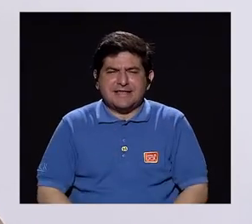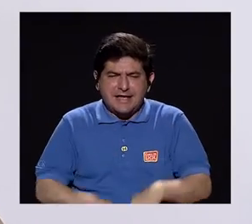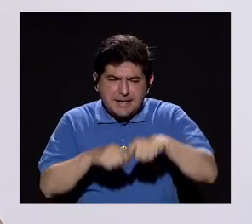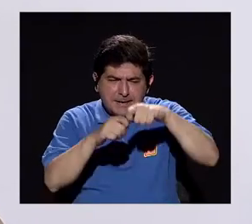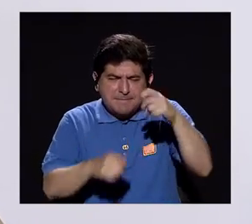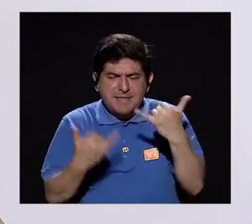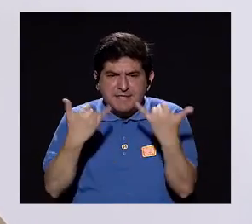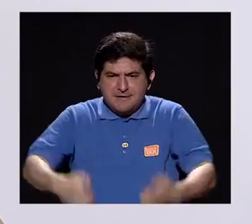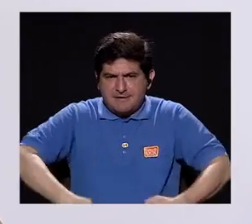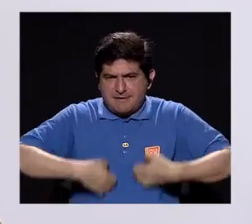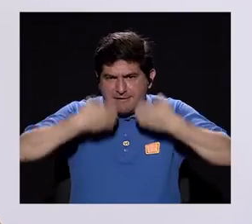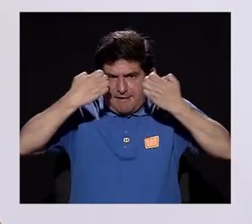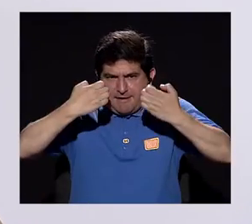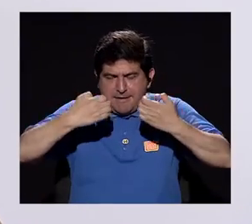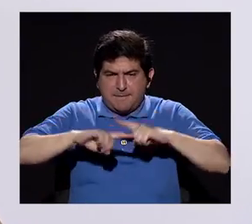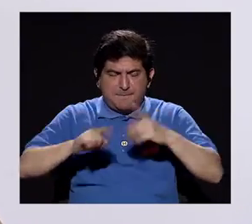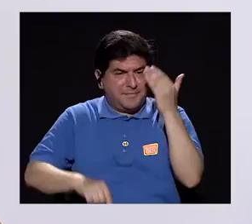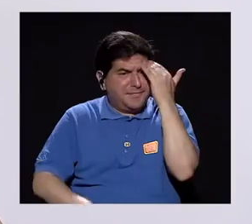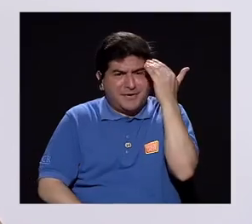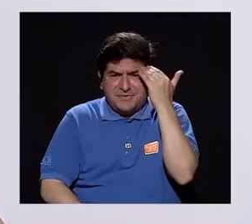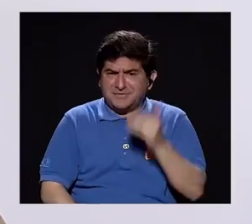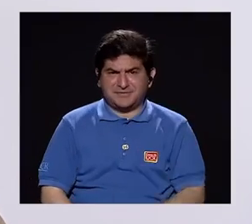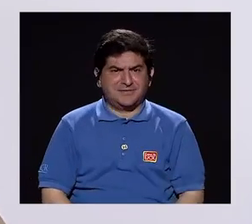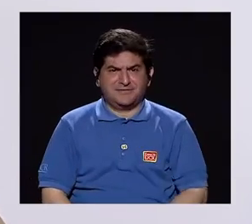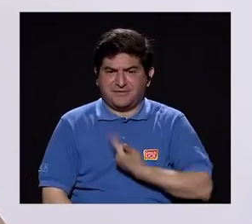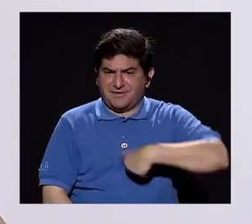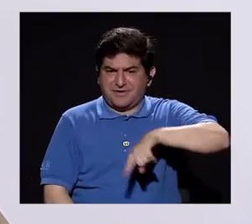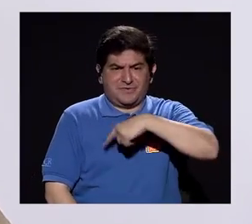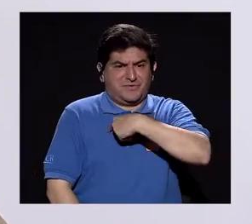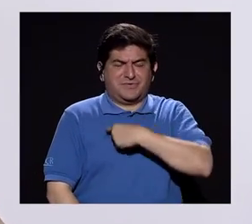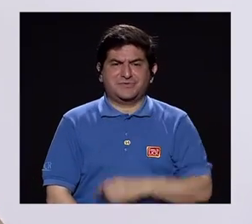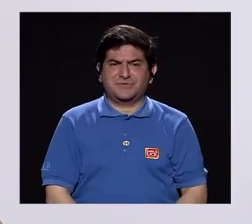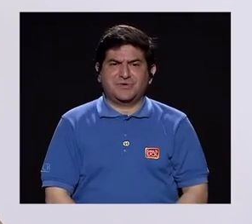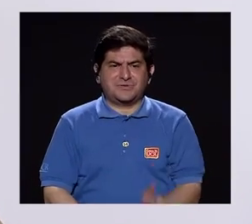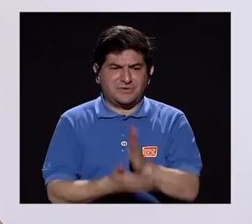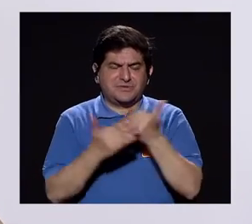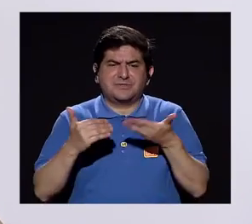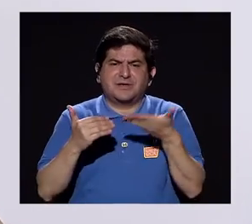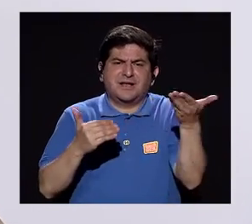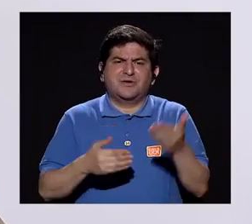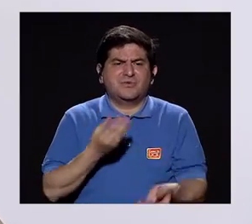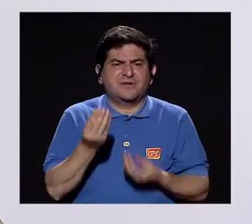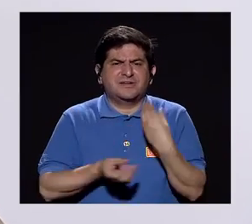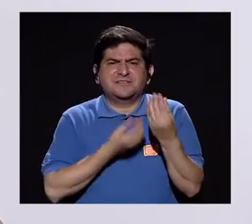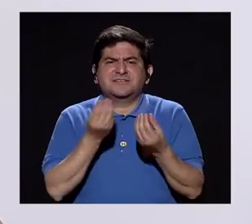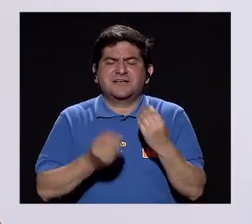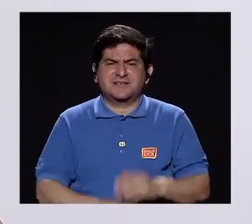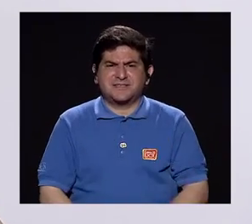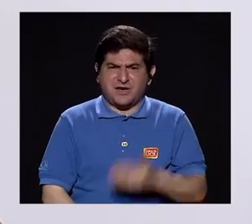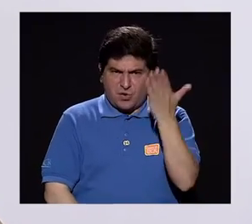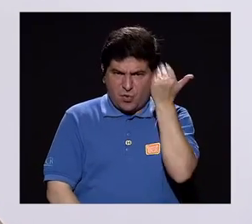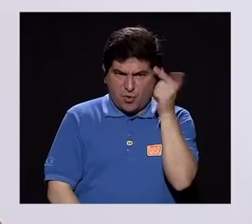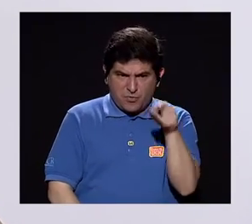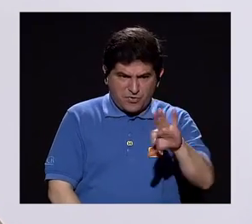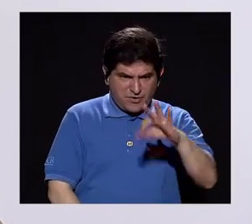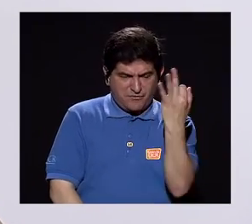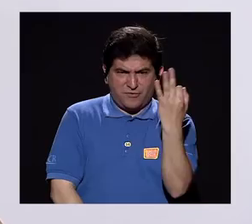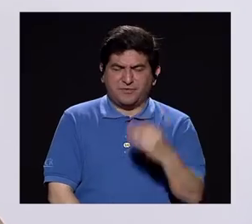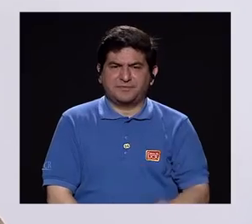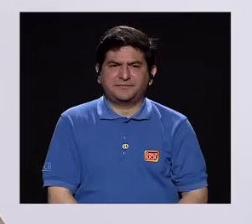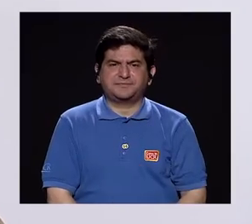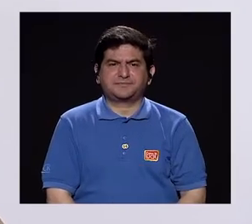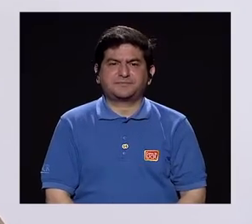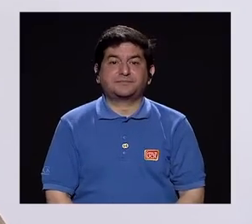que lo que ya está pero se desconocen algunos por lo menos nosotros desconocemos algunas cosas que como se hicieron y por qué se hicieron de esa